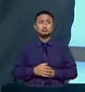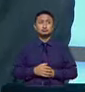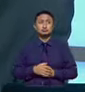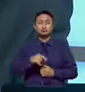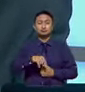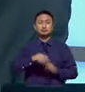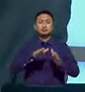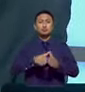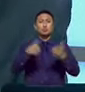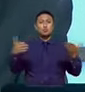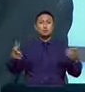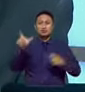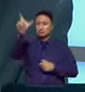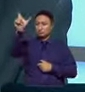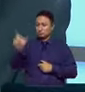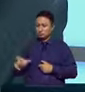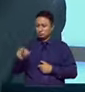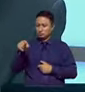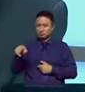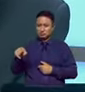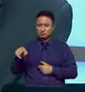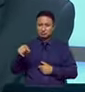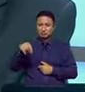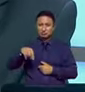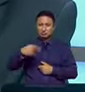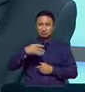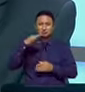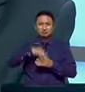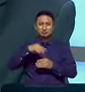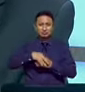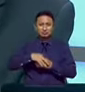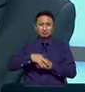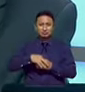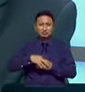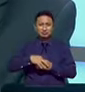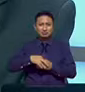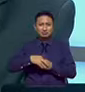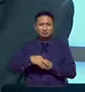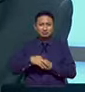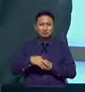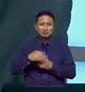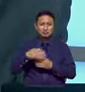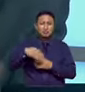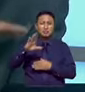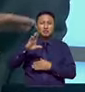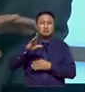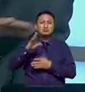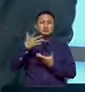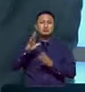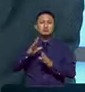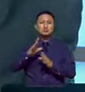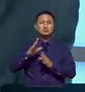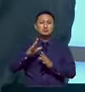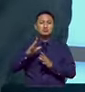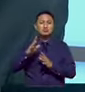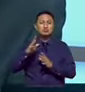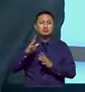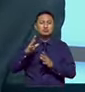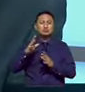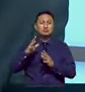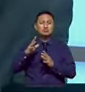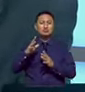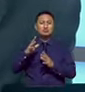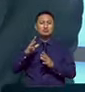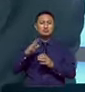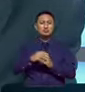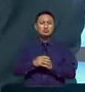muy acertado. Estas han sido, me parece a mí, las elecciones más presidencializadas que se han dado en el país. Es decir, una atención completa solo a